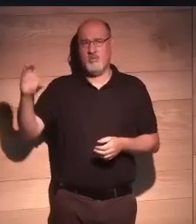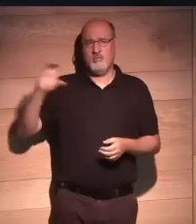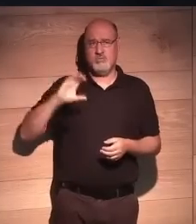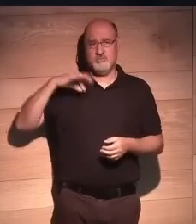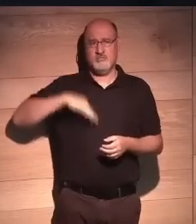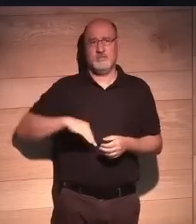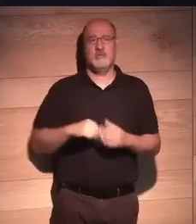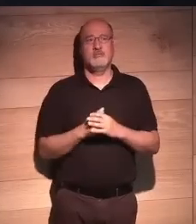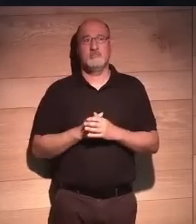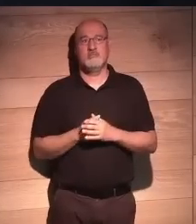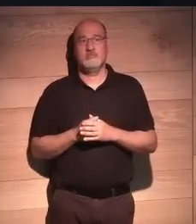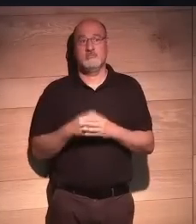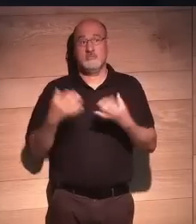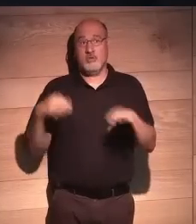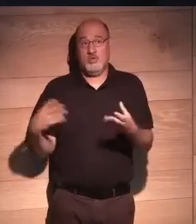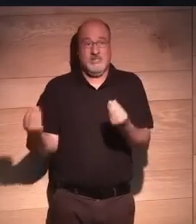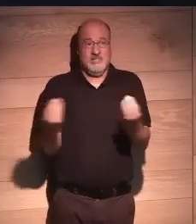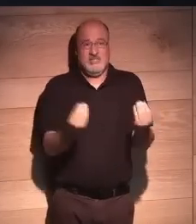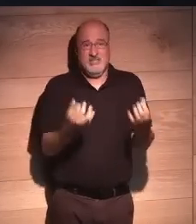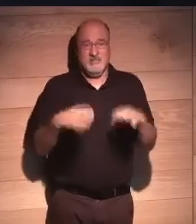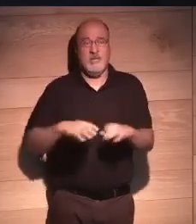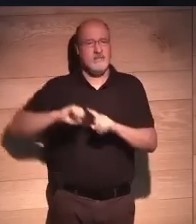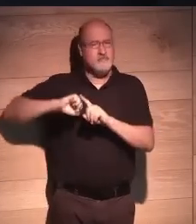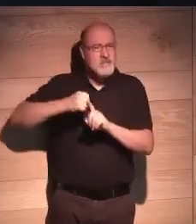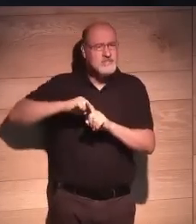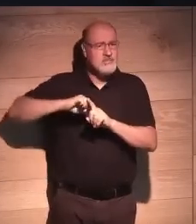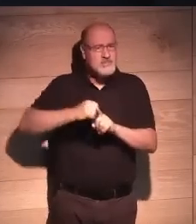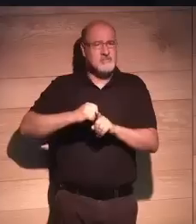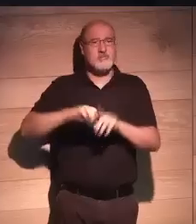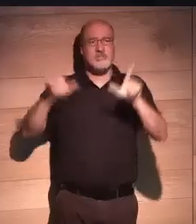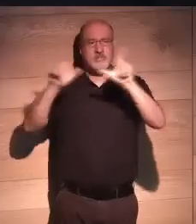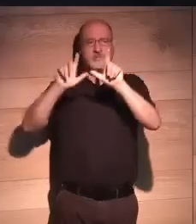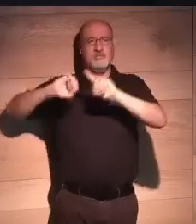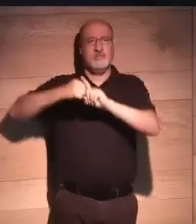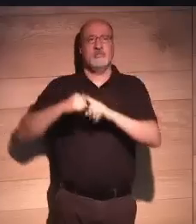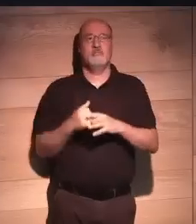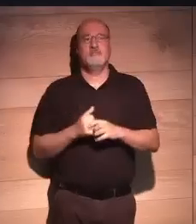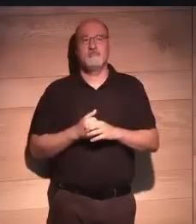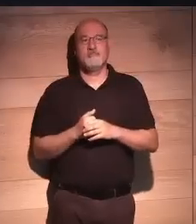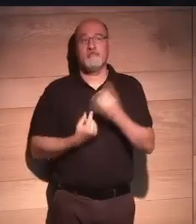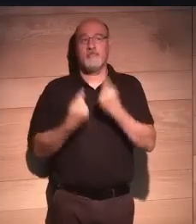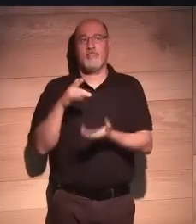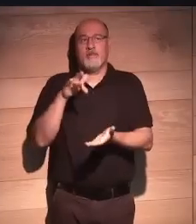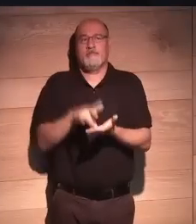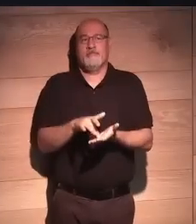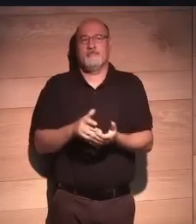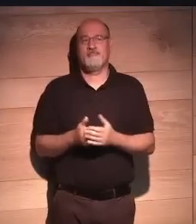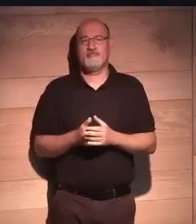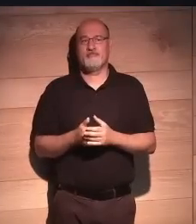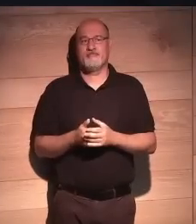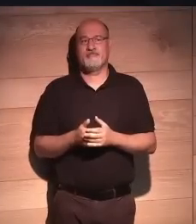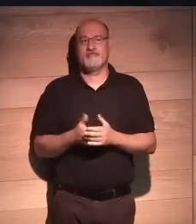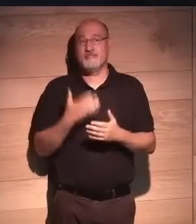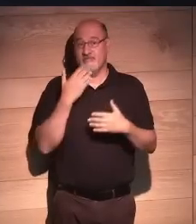tal. Normal. Total, normal, porque hay mucha presión, las cadenas te meten presión y tal. Pero llega un punto en que dices, es